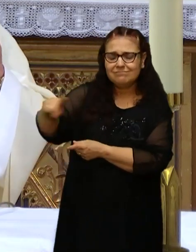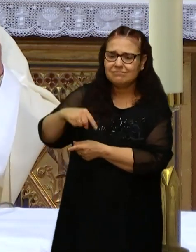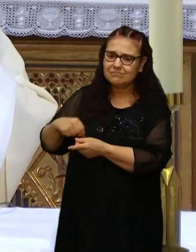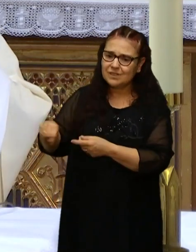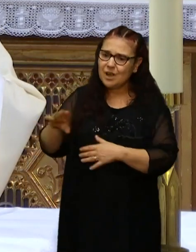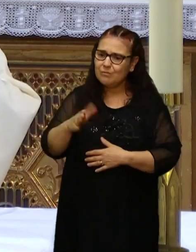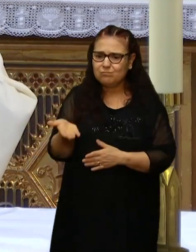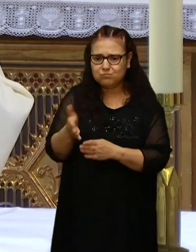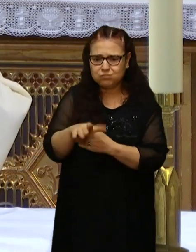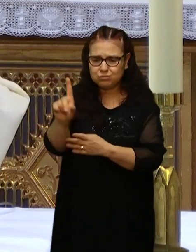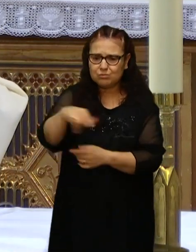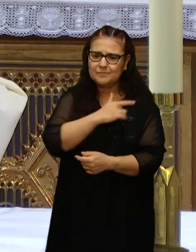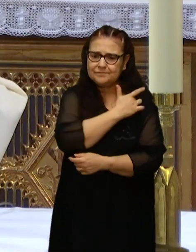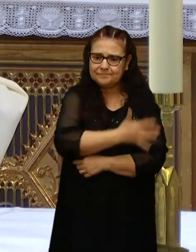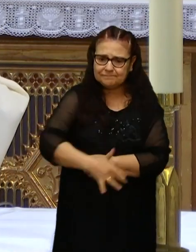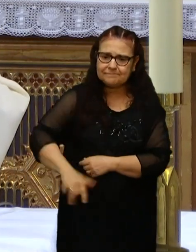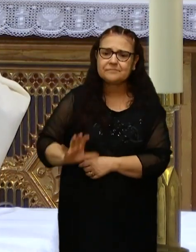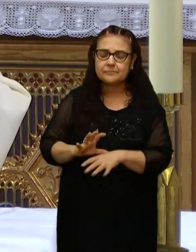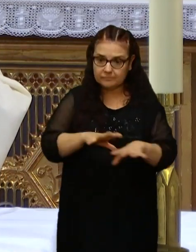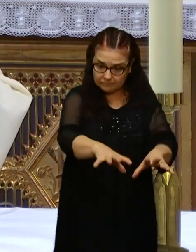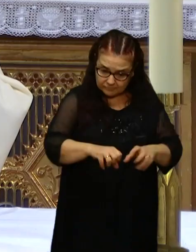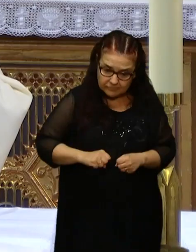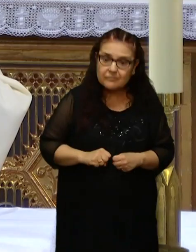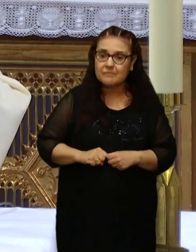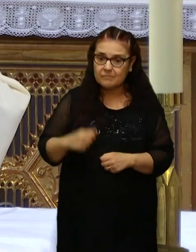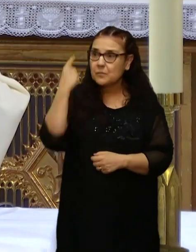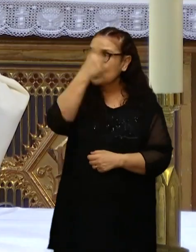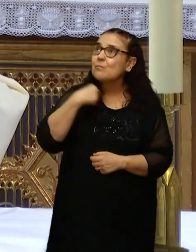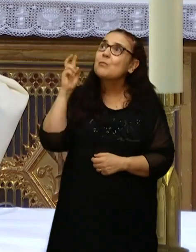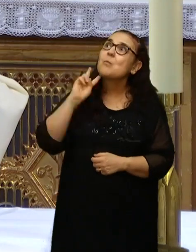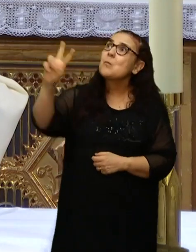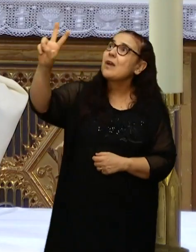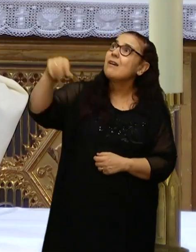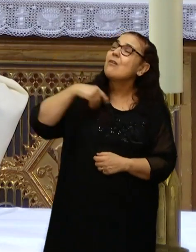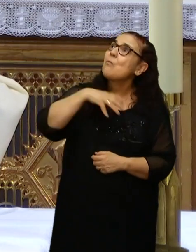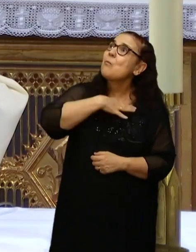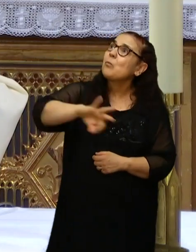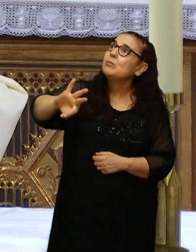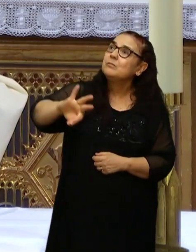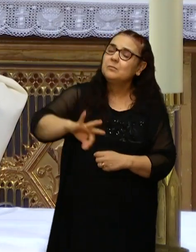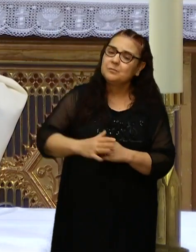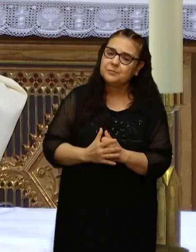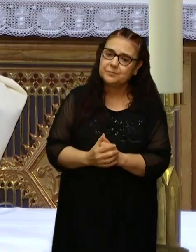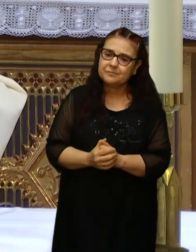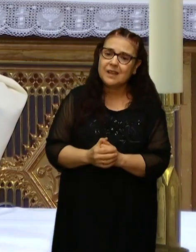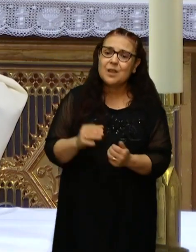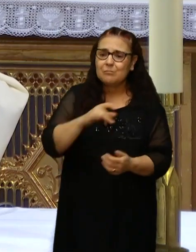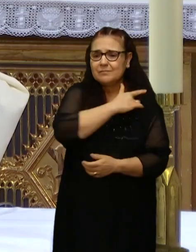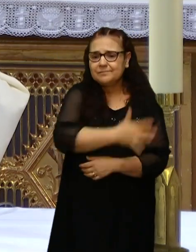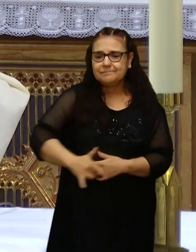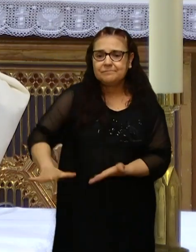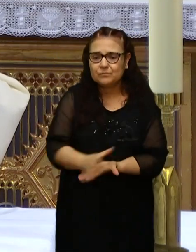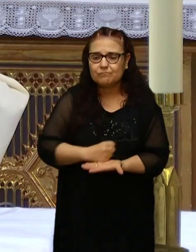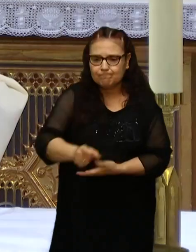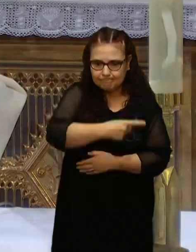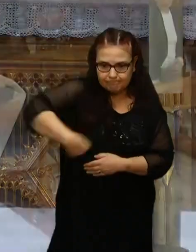misericordia, admítelos a contemplar la luz de tu rostro. Ten misericordia